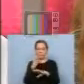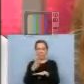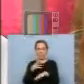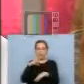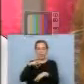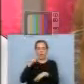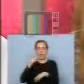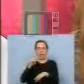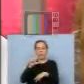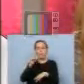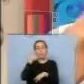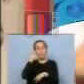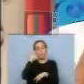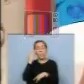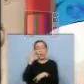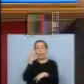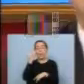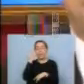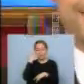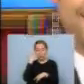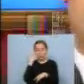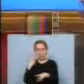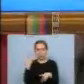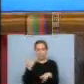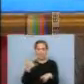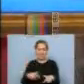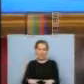bombachita. Qué linda. Muy bien.